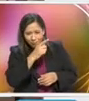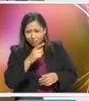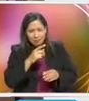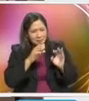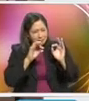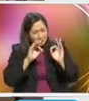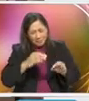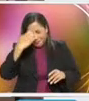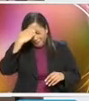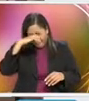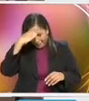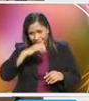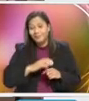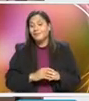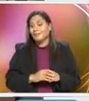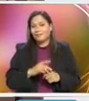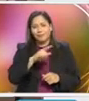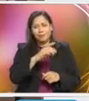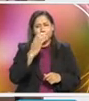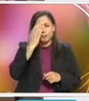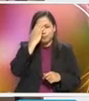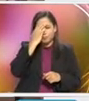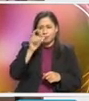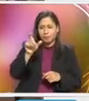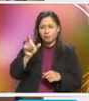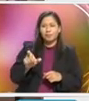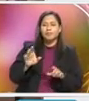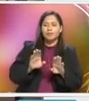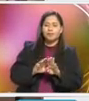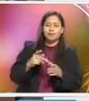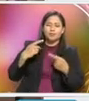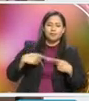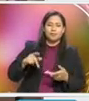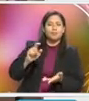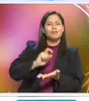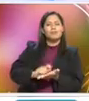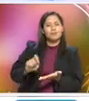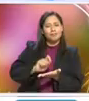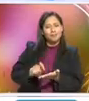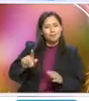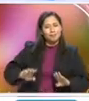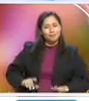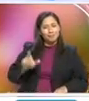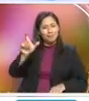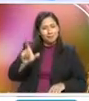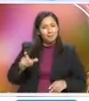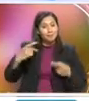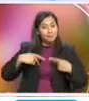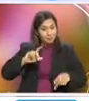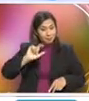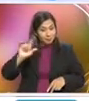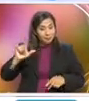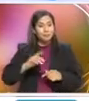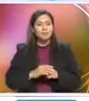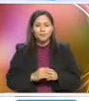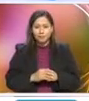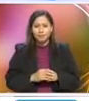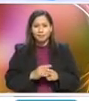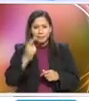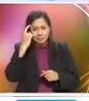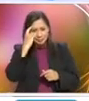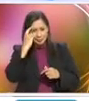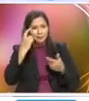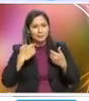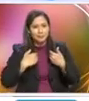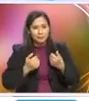eres bueno, muy conocedora de la escritura de estas grandes personalidades y bueno, entienden, ¿no?